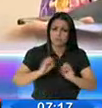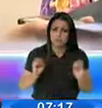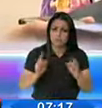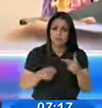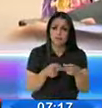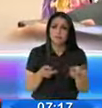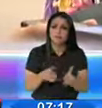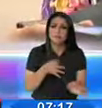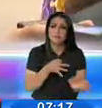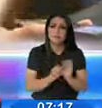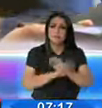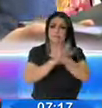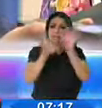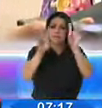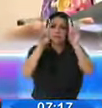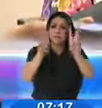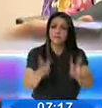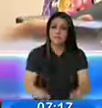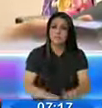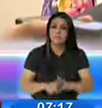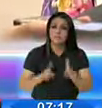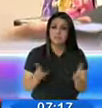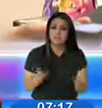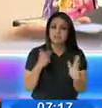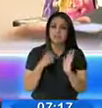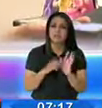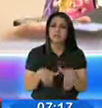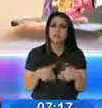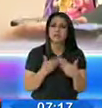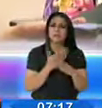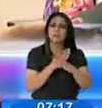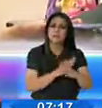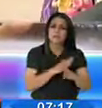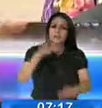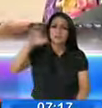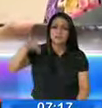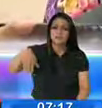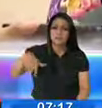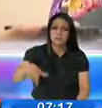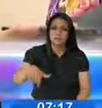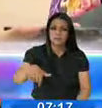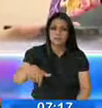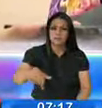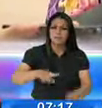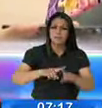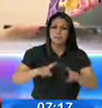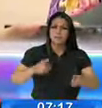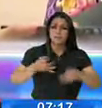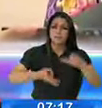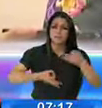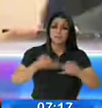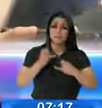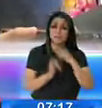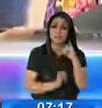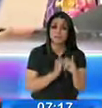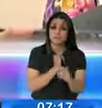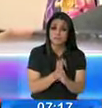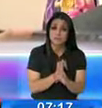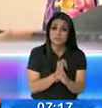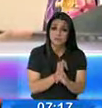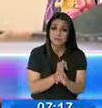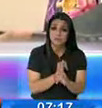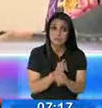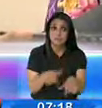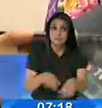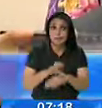tiene que aclarar otros temas, cómo ha manejado la defensa del Estado ecuatoriano en varias instancias internacionales, en las